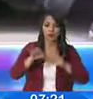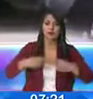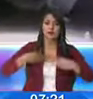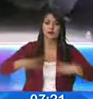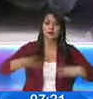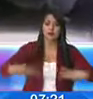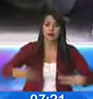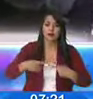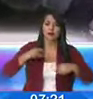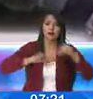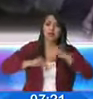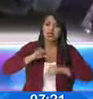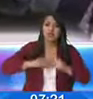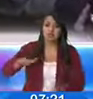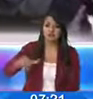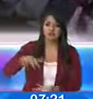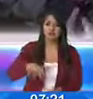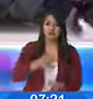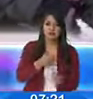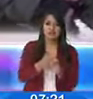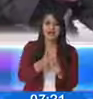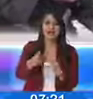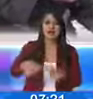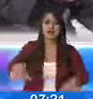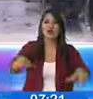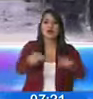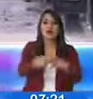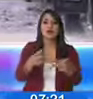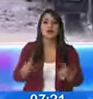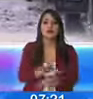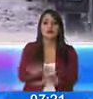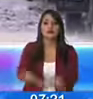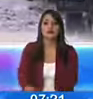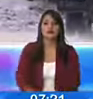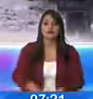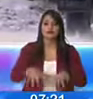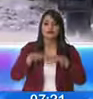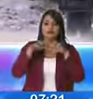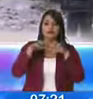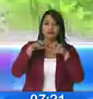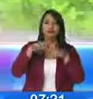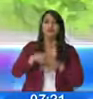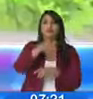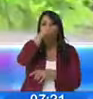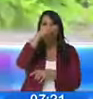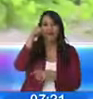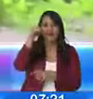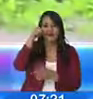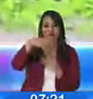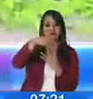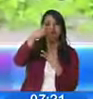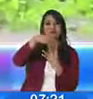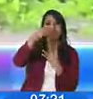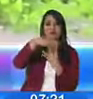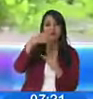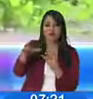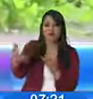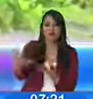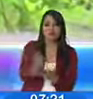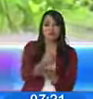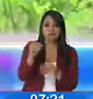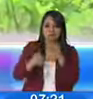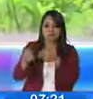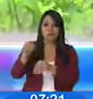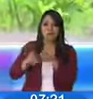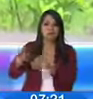y los llamados cambuches están cerca de la zona poblada y a extensas plantaciones de coca, hojas que son materia prima para dicho procesamiento. Según la policía